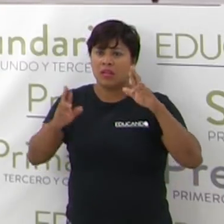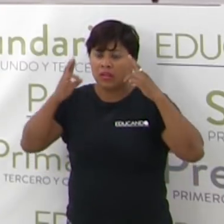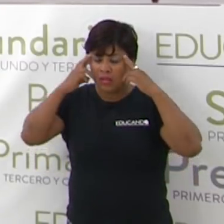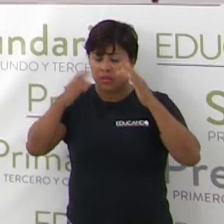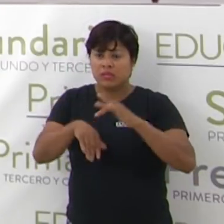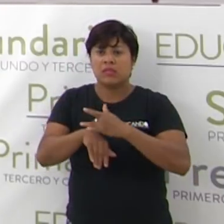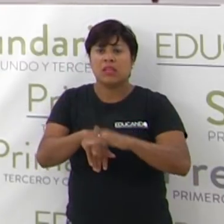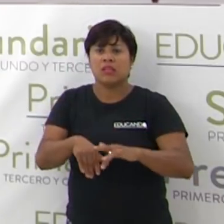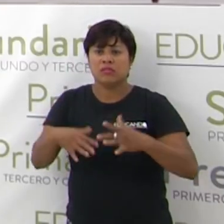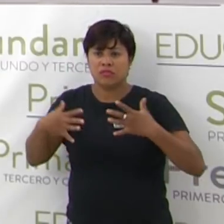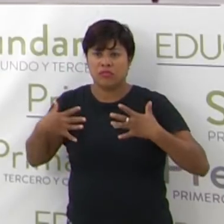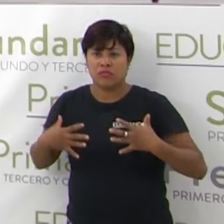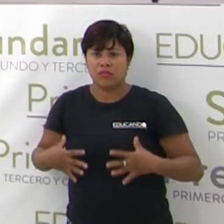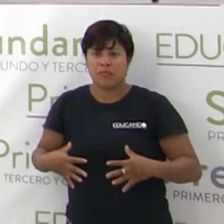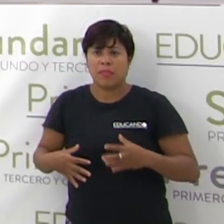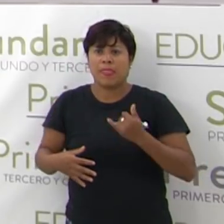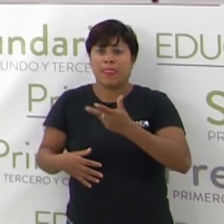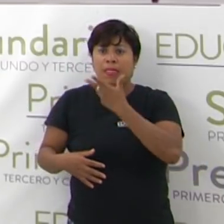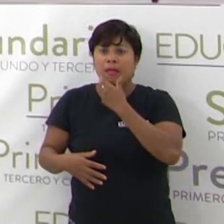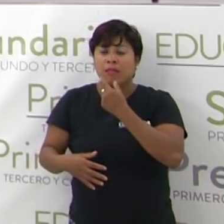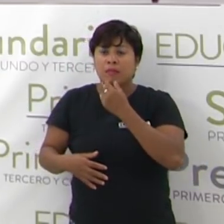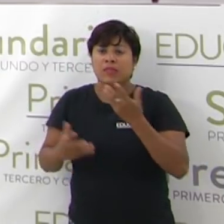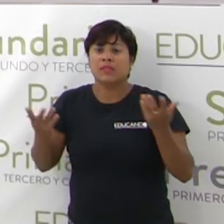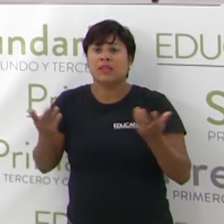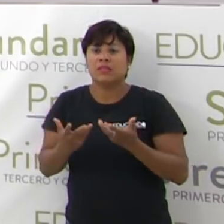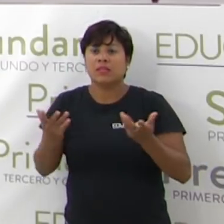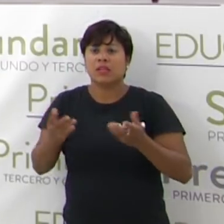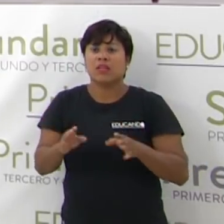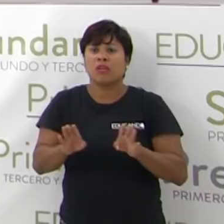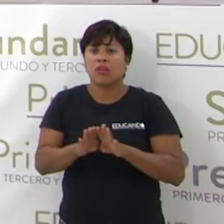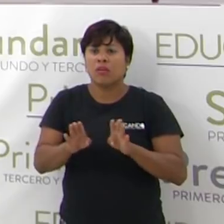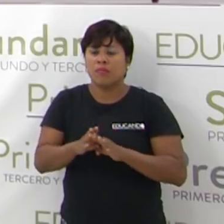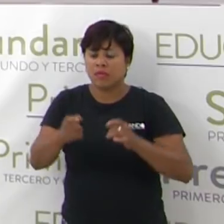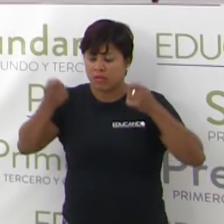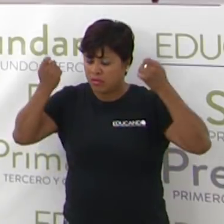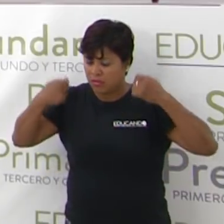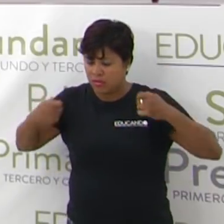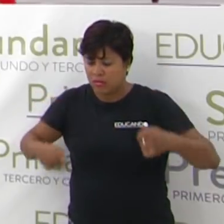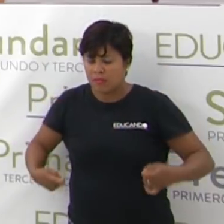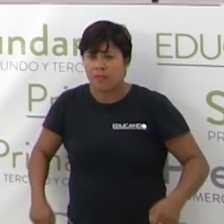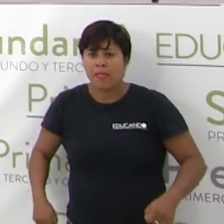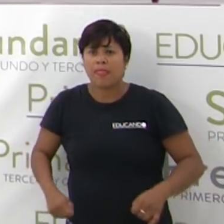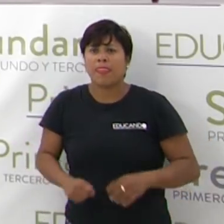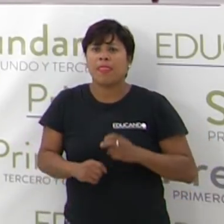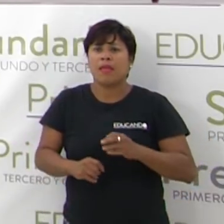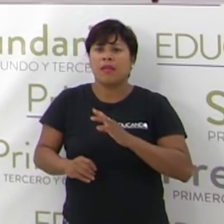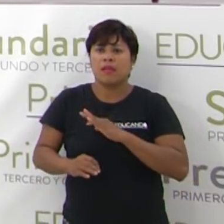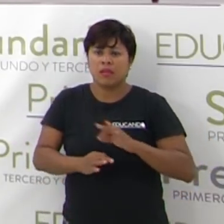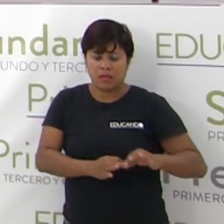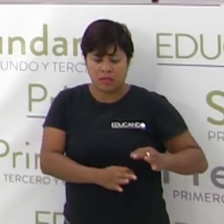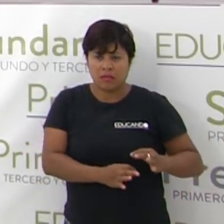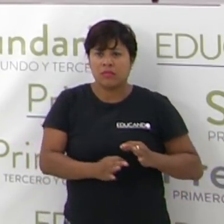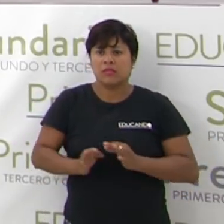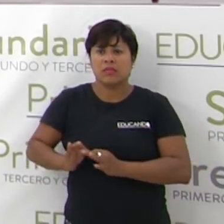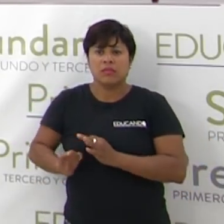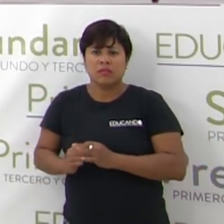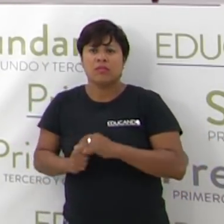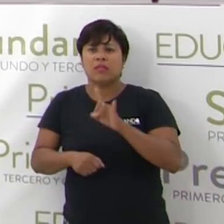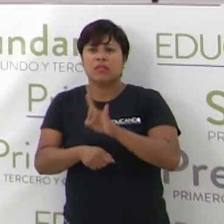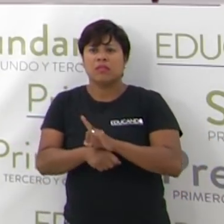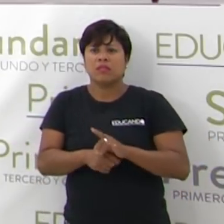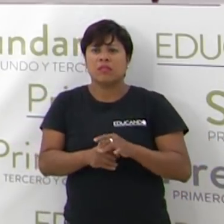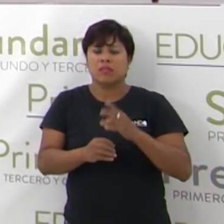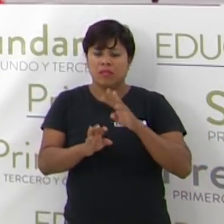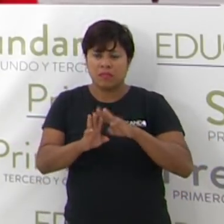desnudó y los sastres hicieron como que le colocaban el traje y como que le cosían por acá y como